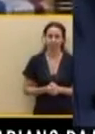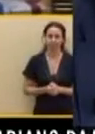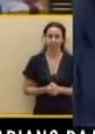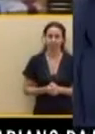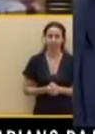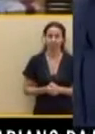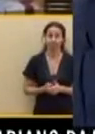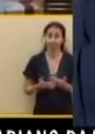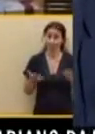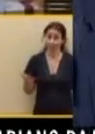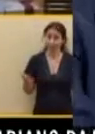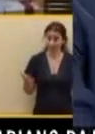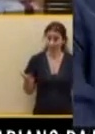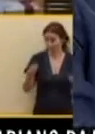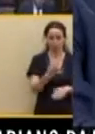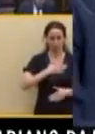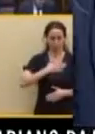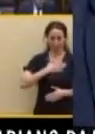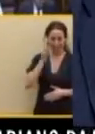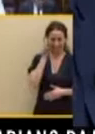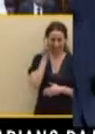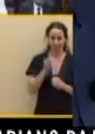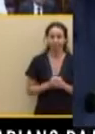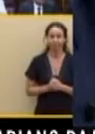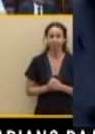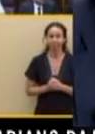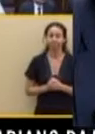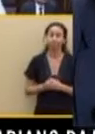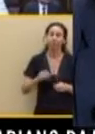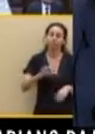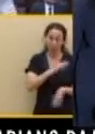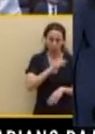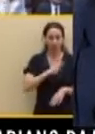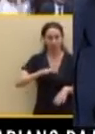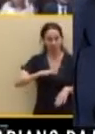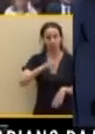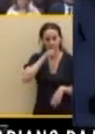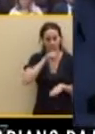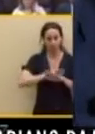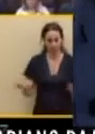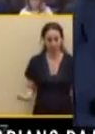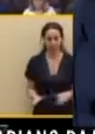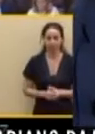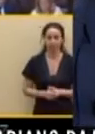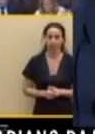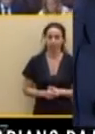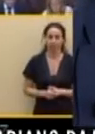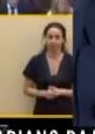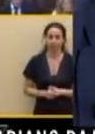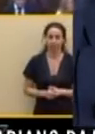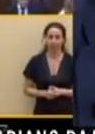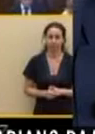y lo contrario horas 24 y aunque creo que hay